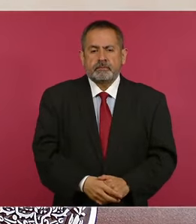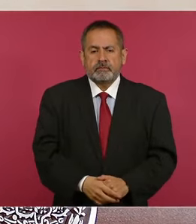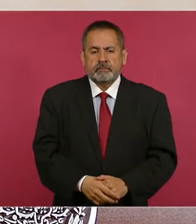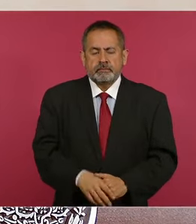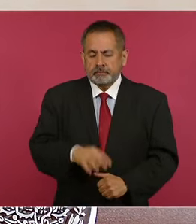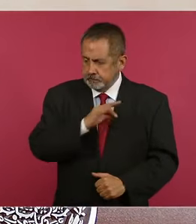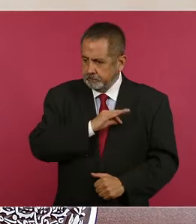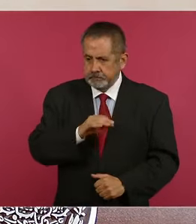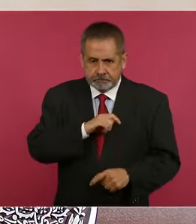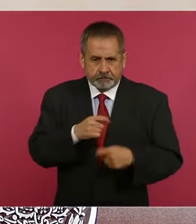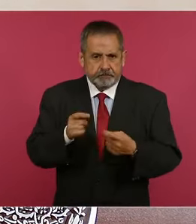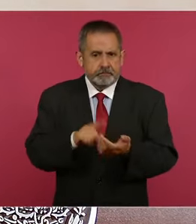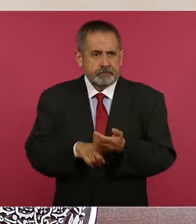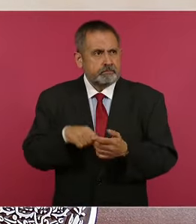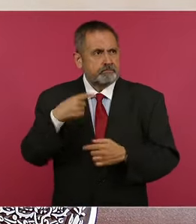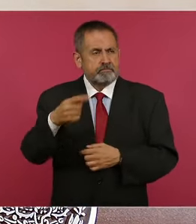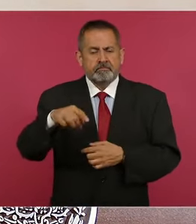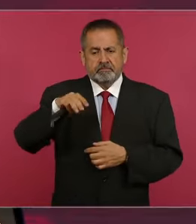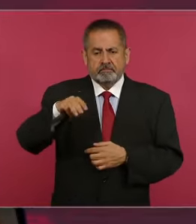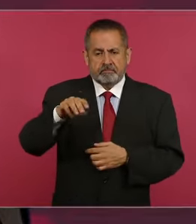Lo vamos a lograr. En marzo